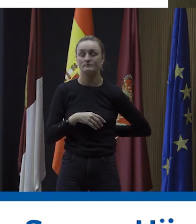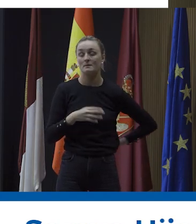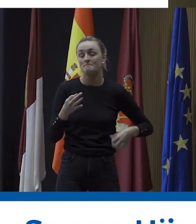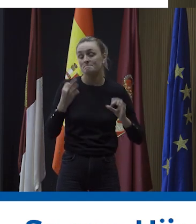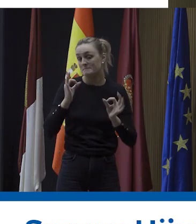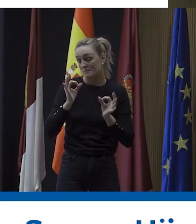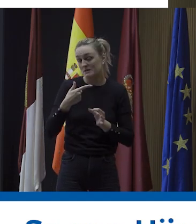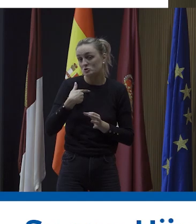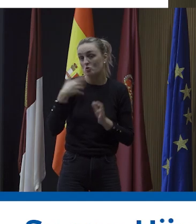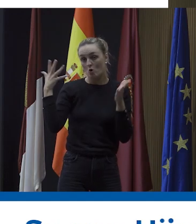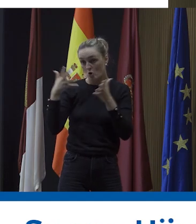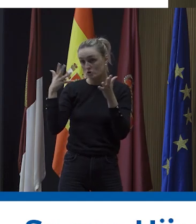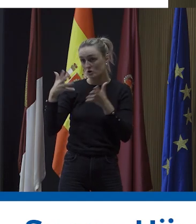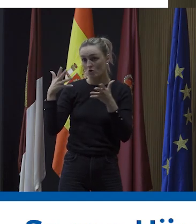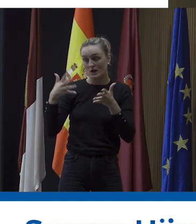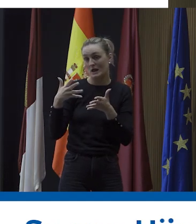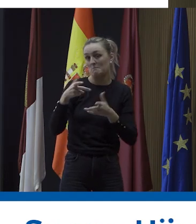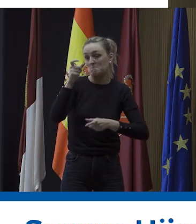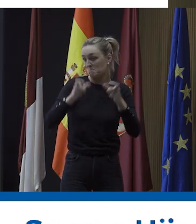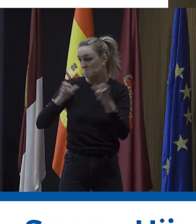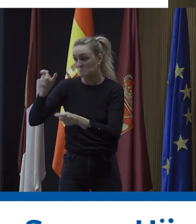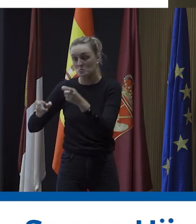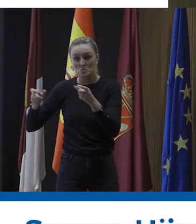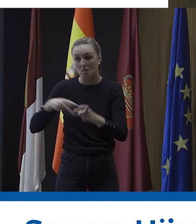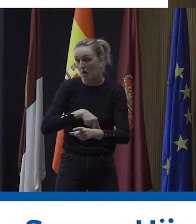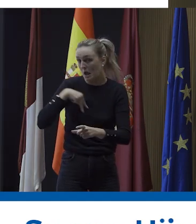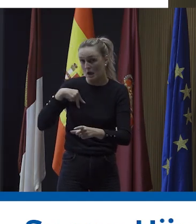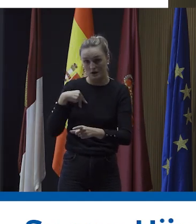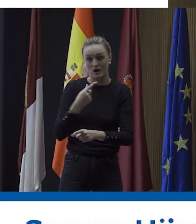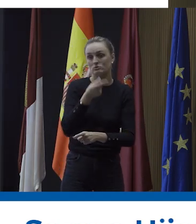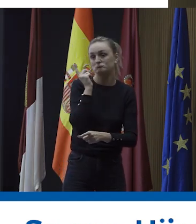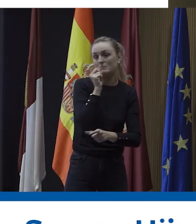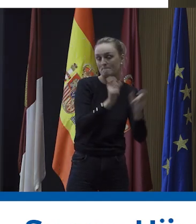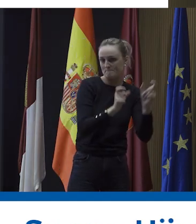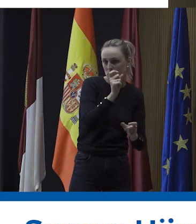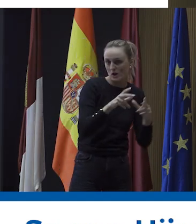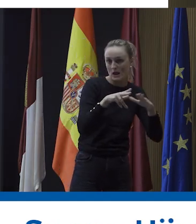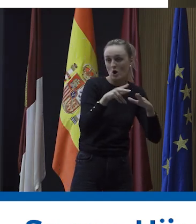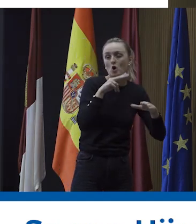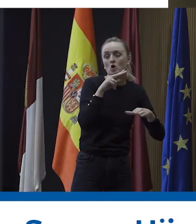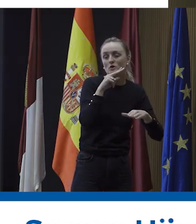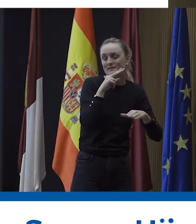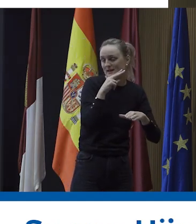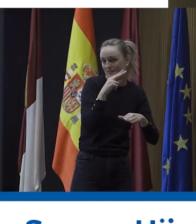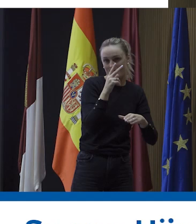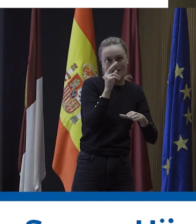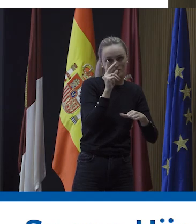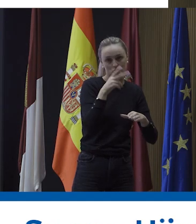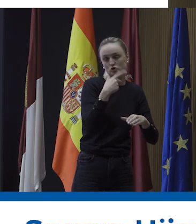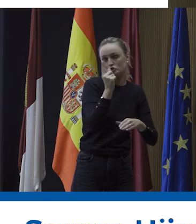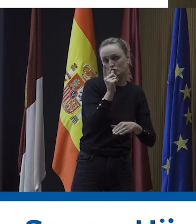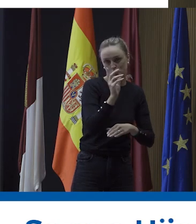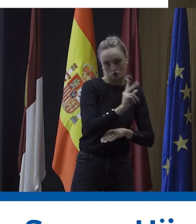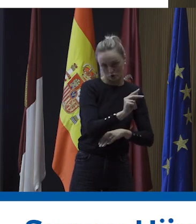realmente son consejos que valen para la población general, no solamente para las personas que sufren incontinencia de orina. Otro problema, el estreñimiento. Claro,